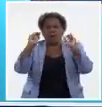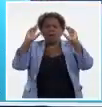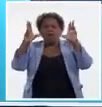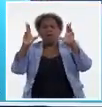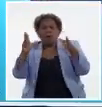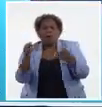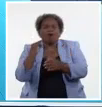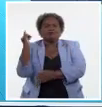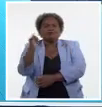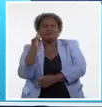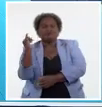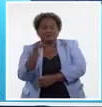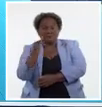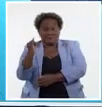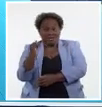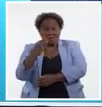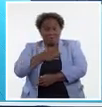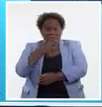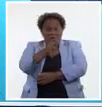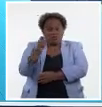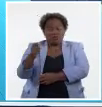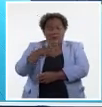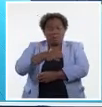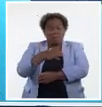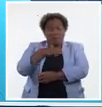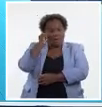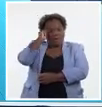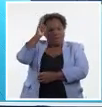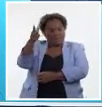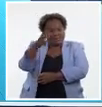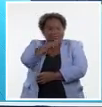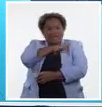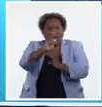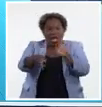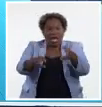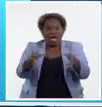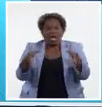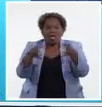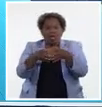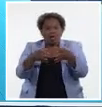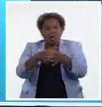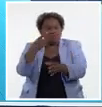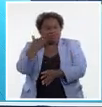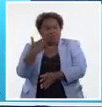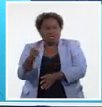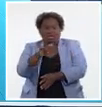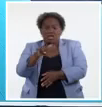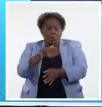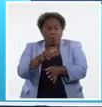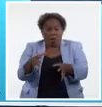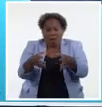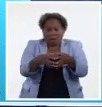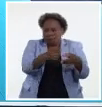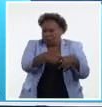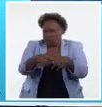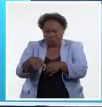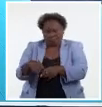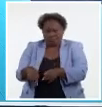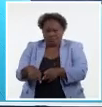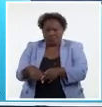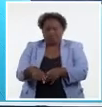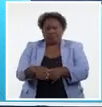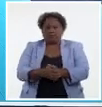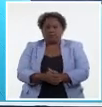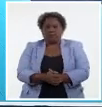internacional, porque también él ha tenido la posibilidad de dirigir grandes equipos en el extranjero, así como clubes también en el extranjero. Como todo el mundo,